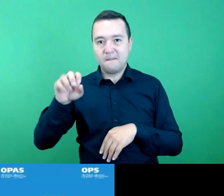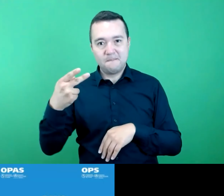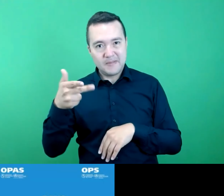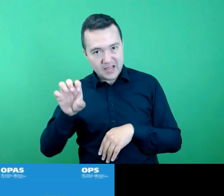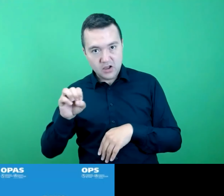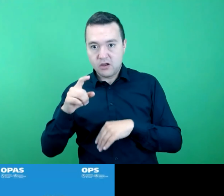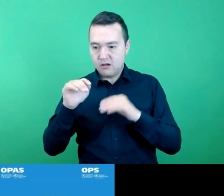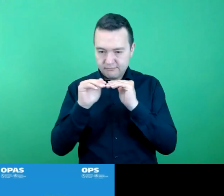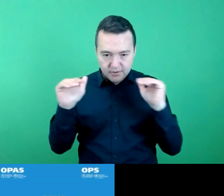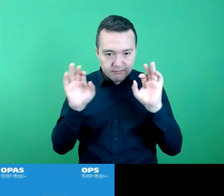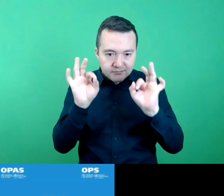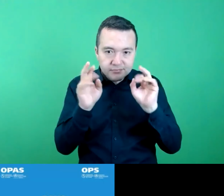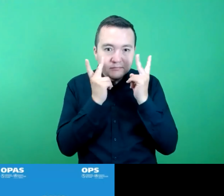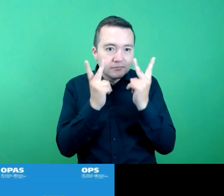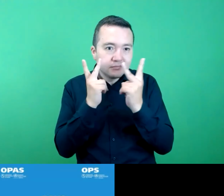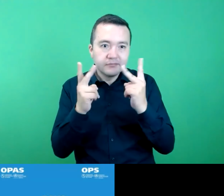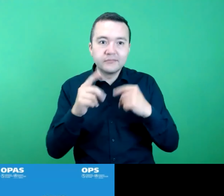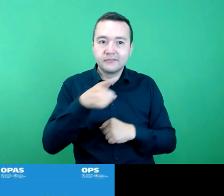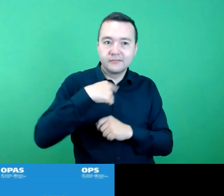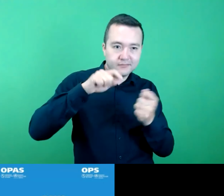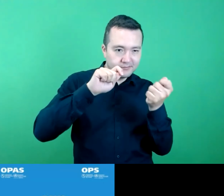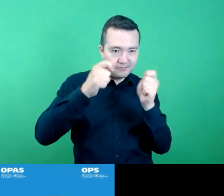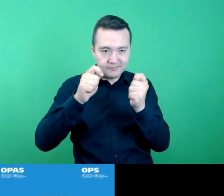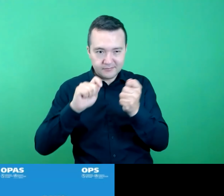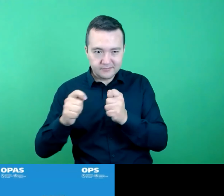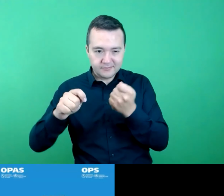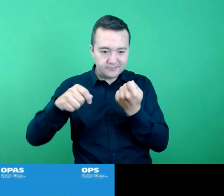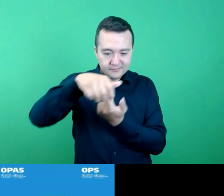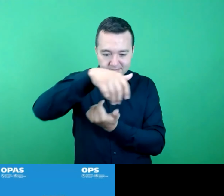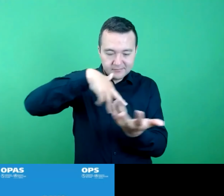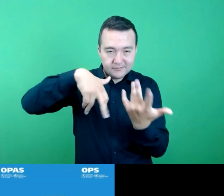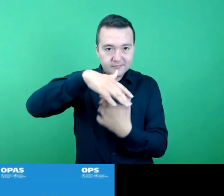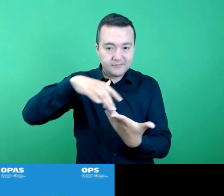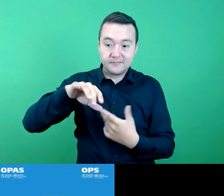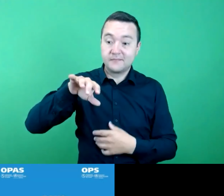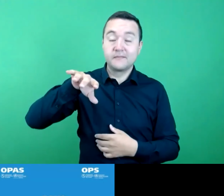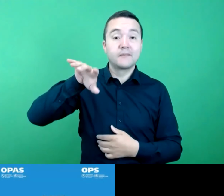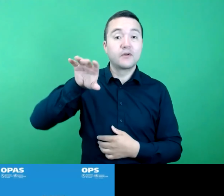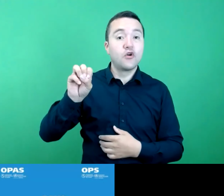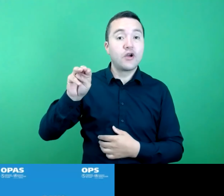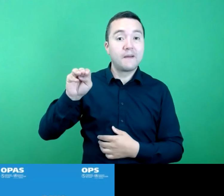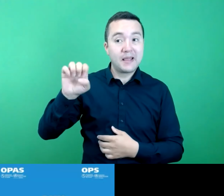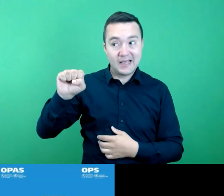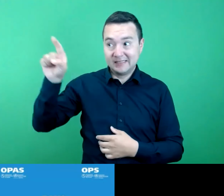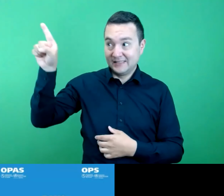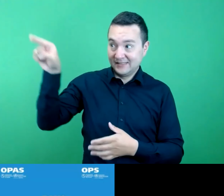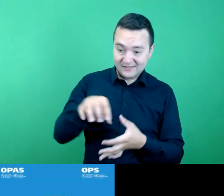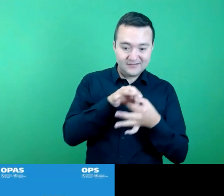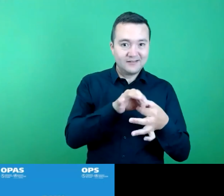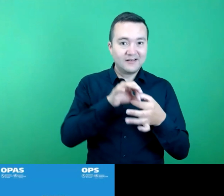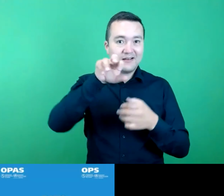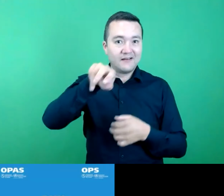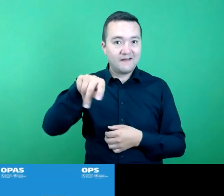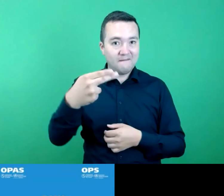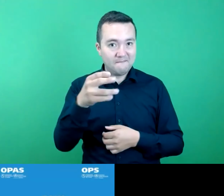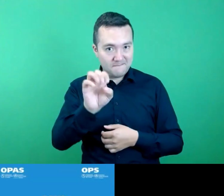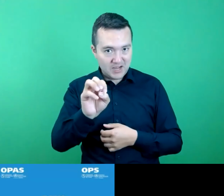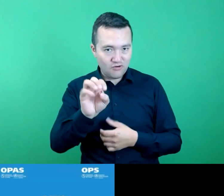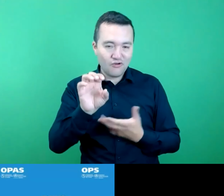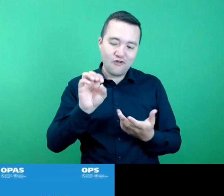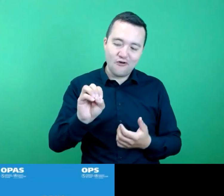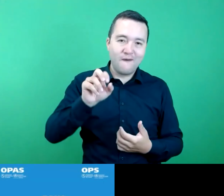nuestra región, por parte de la Organización Panamericana de la Salud, cuenta con tres espacios